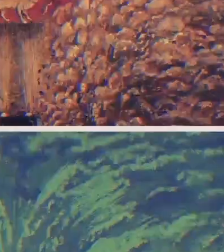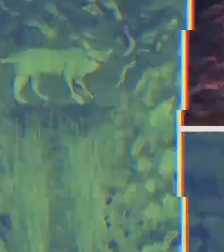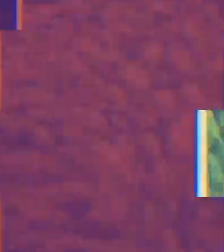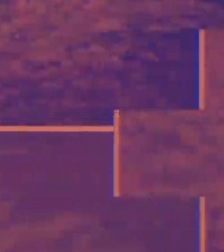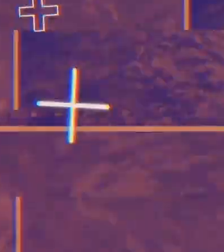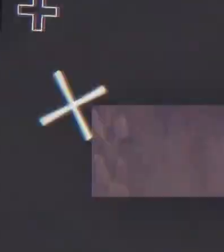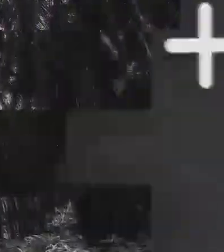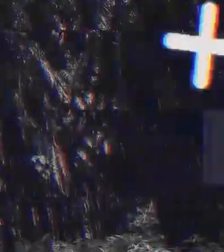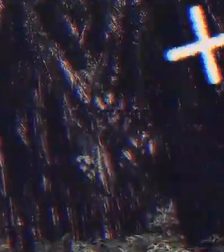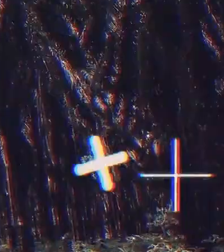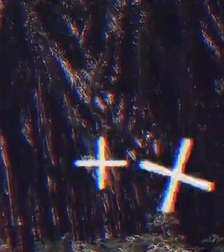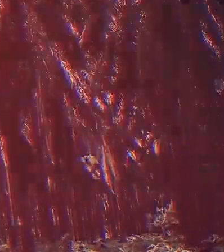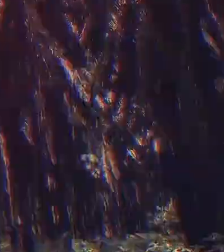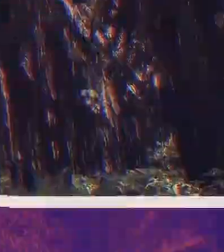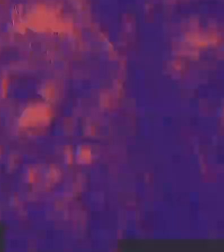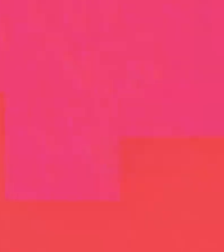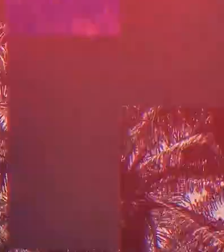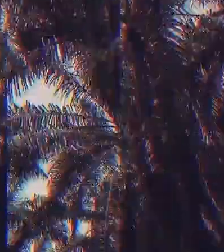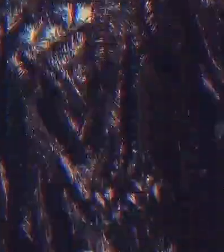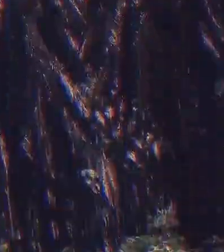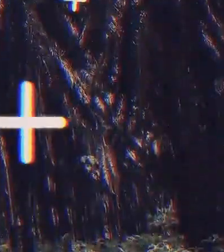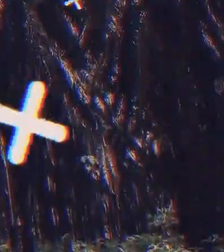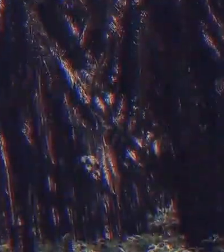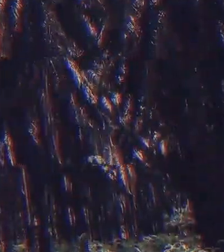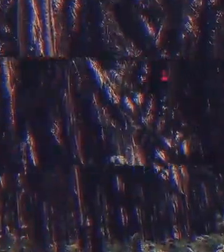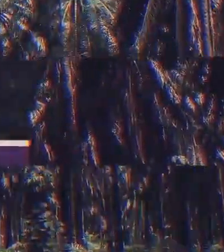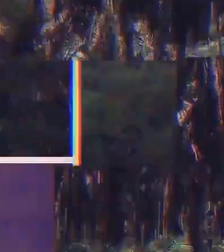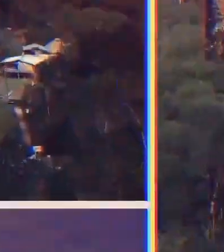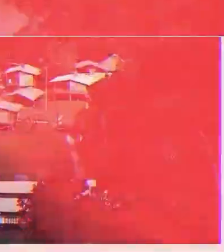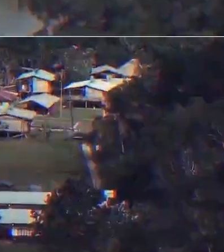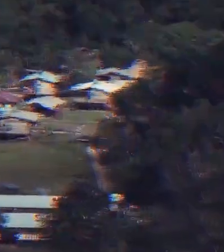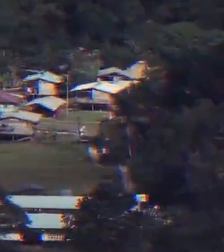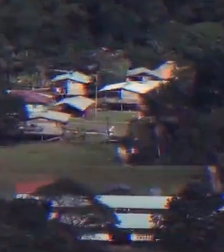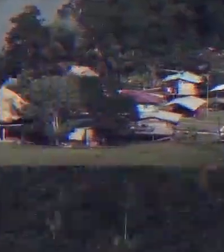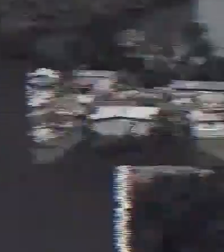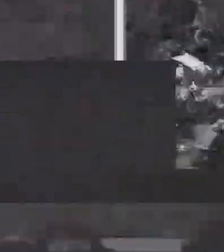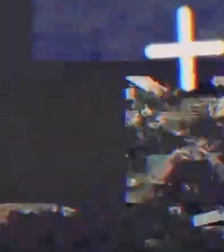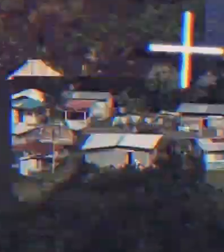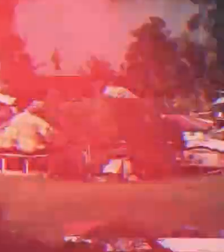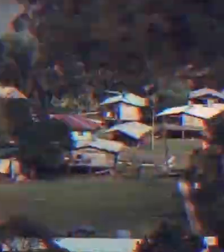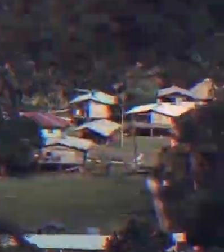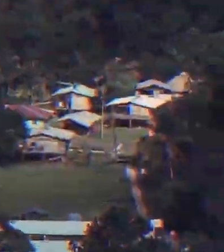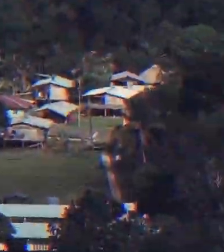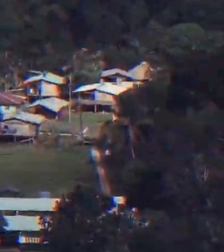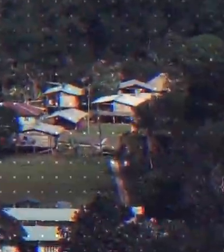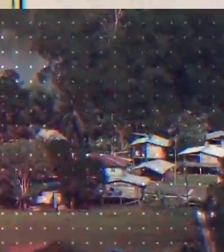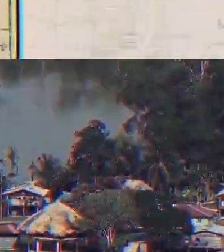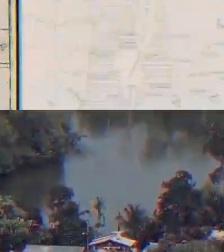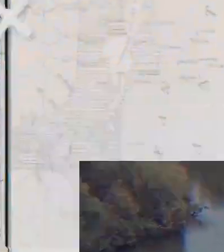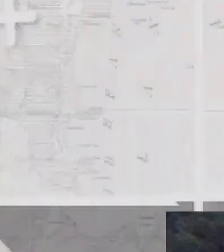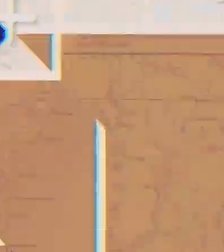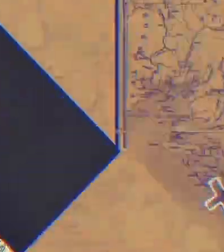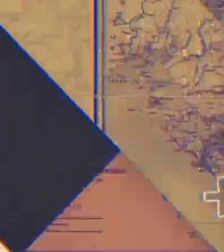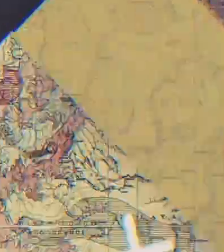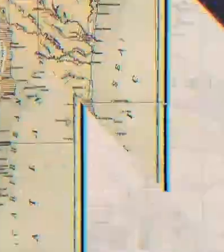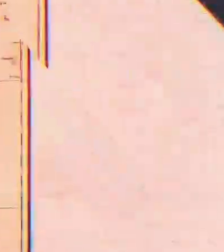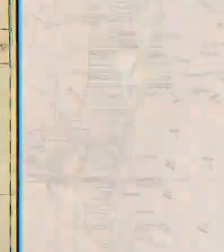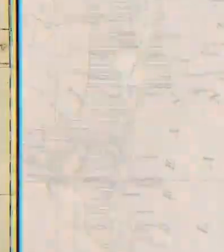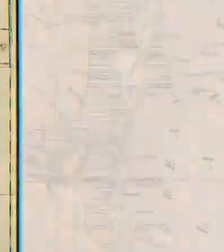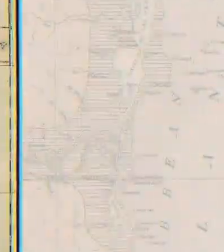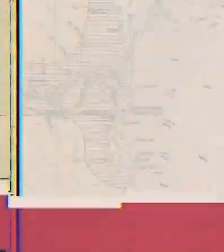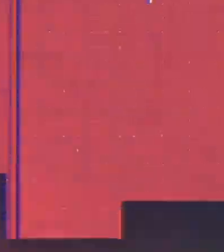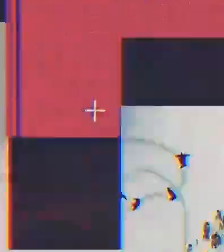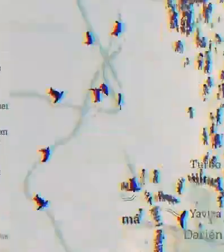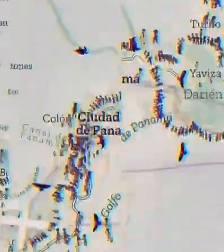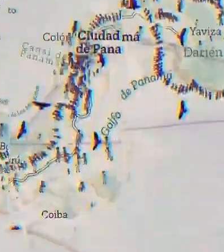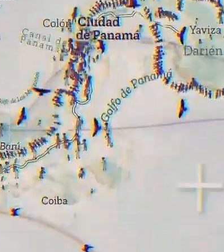industria petrolera y un turismo tan descontrolado que pone en riesgo sus hermosos humedales sus arrecifes y sus selvas se trata de